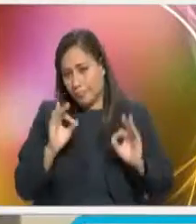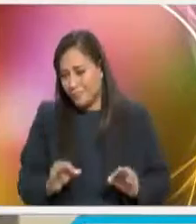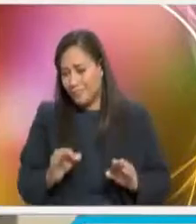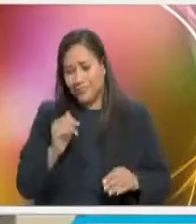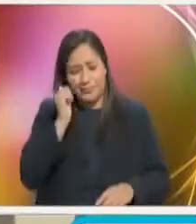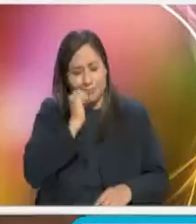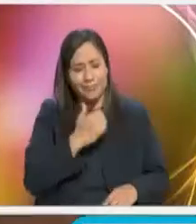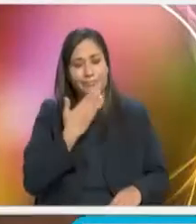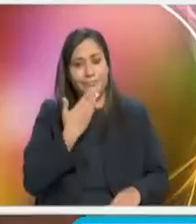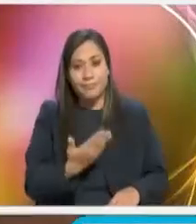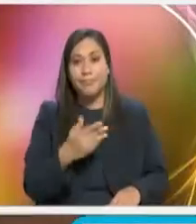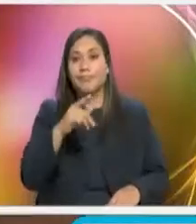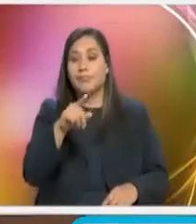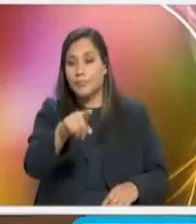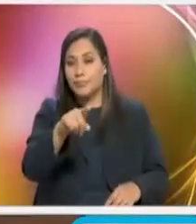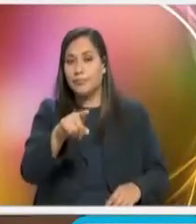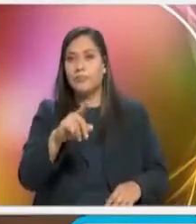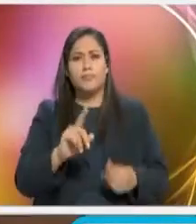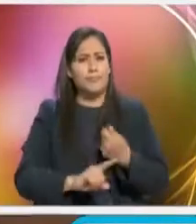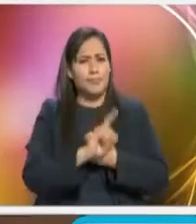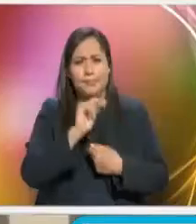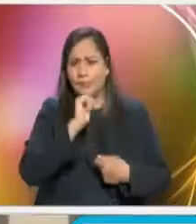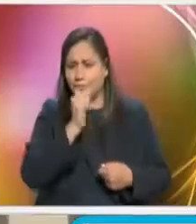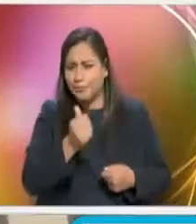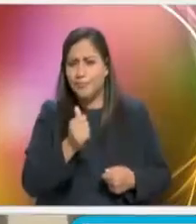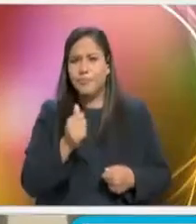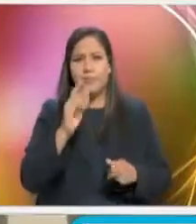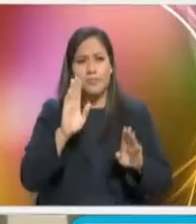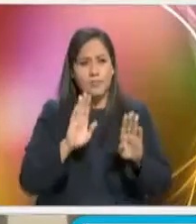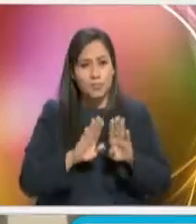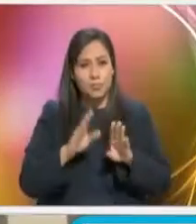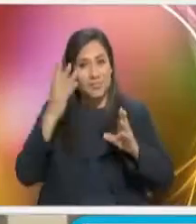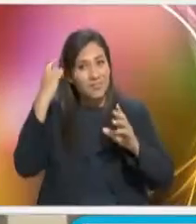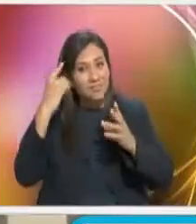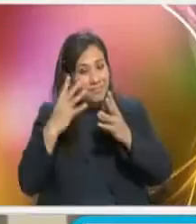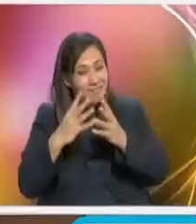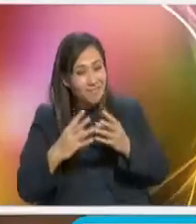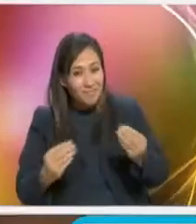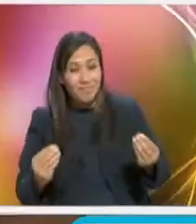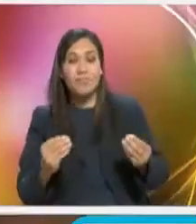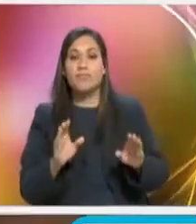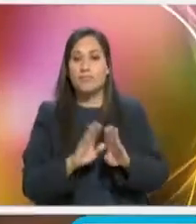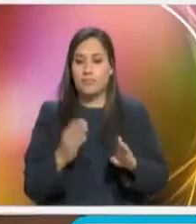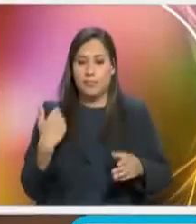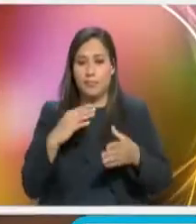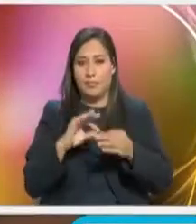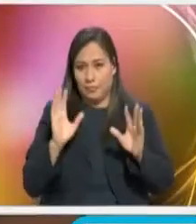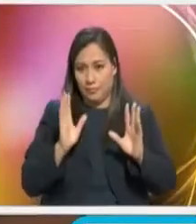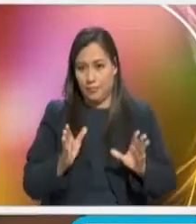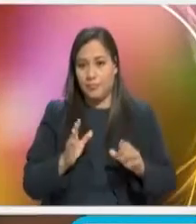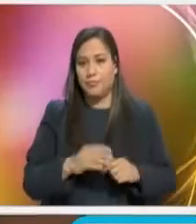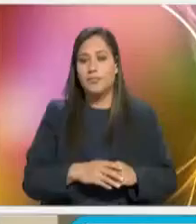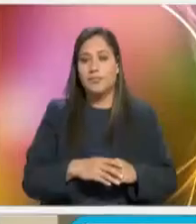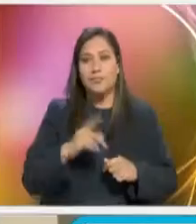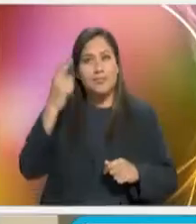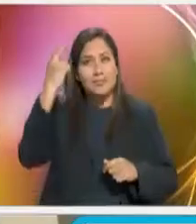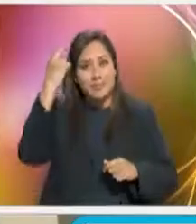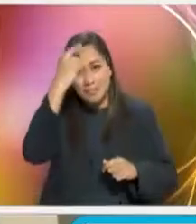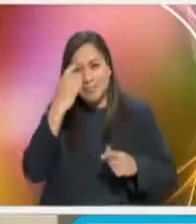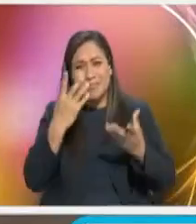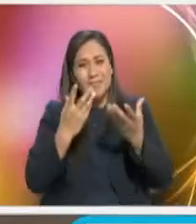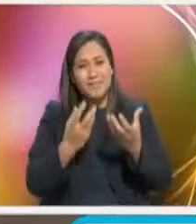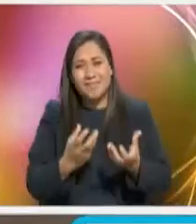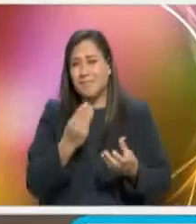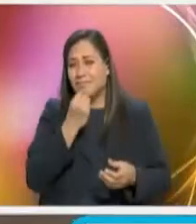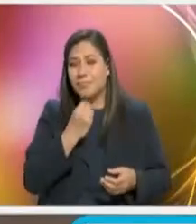sea la ideal. No vamos a tener ningún problema con que se nos deslavó el tinte, con que como te decía, se me va a maltratar el cabello,